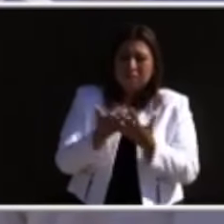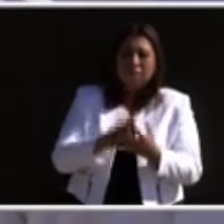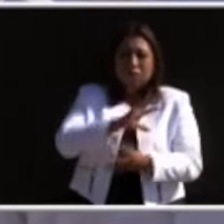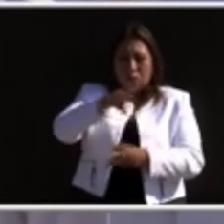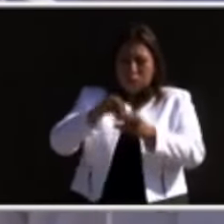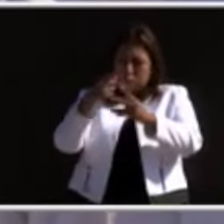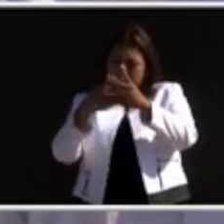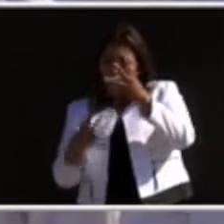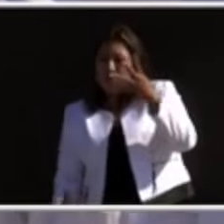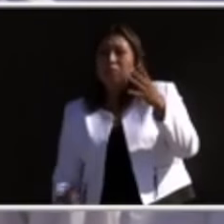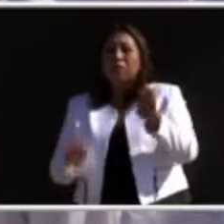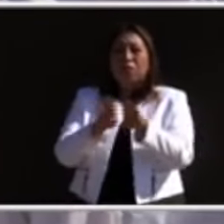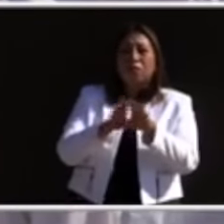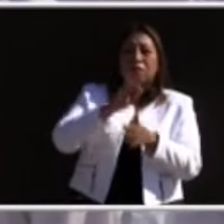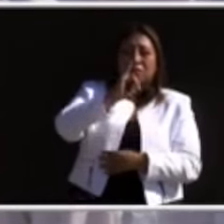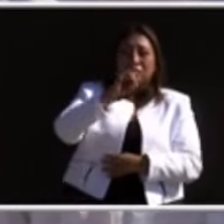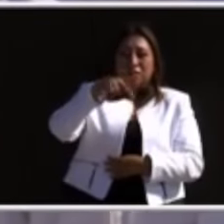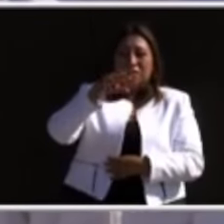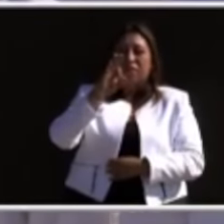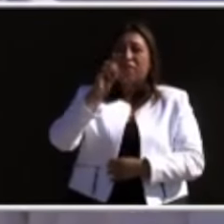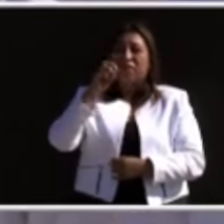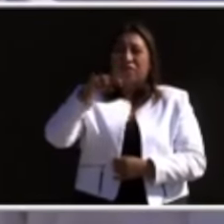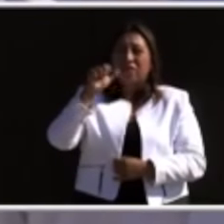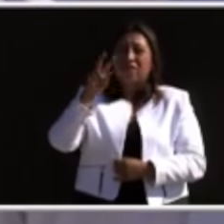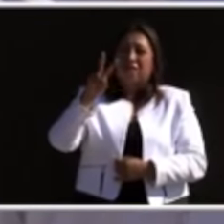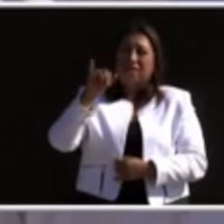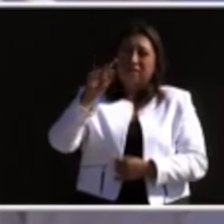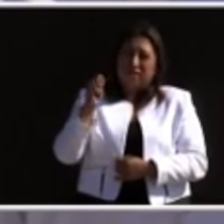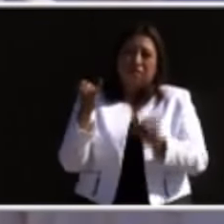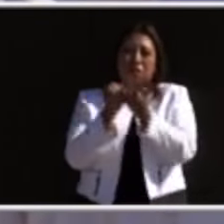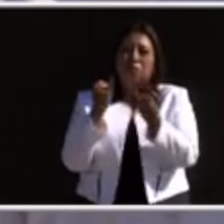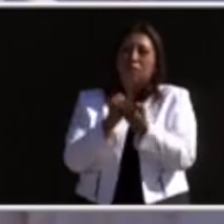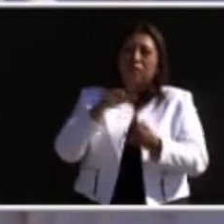trayectoria en el Infonavit y en el Instituto de Vivienda.